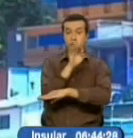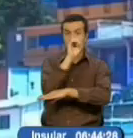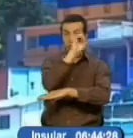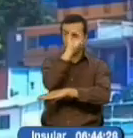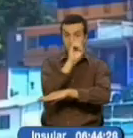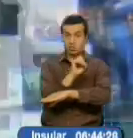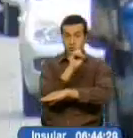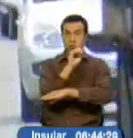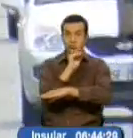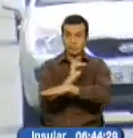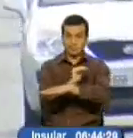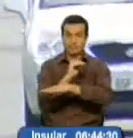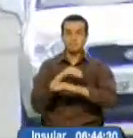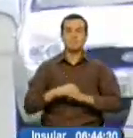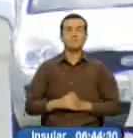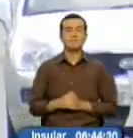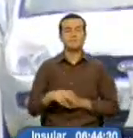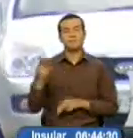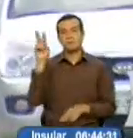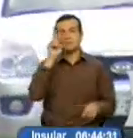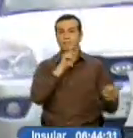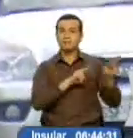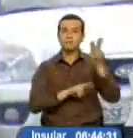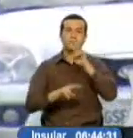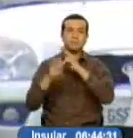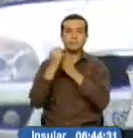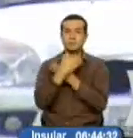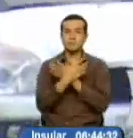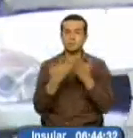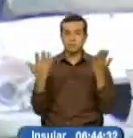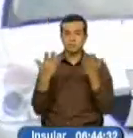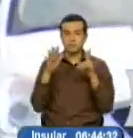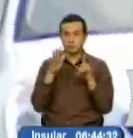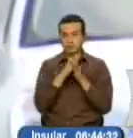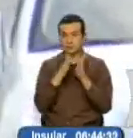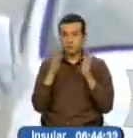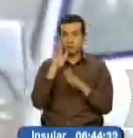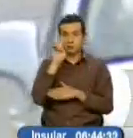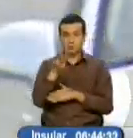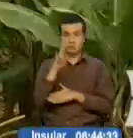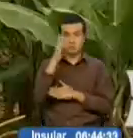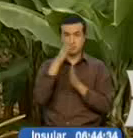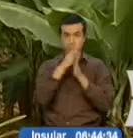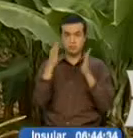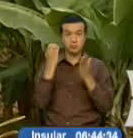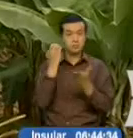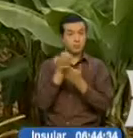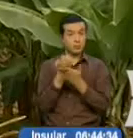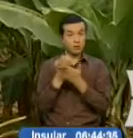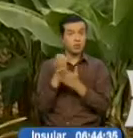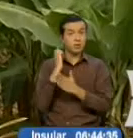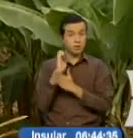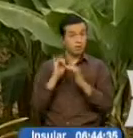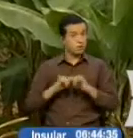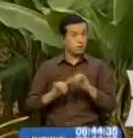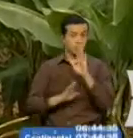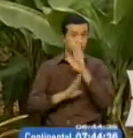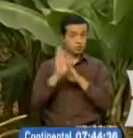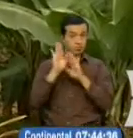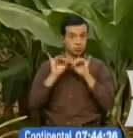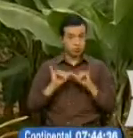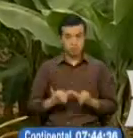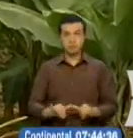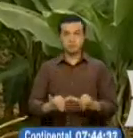2,9%. La evaluación apunta a destacar que para los últimos meses de este 2017 la economía ecuatoriana seguirá en franca